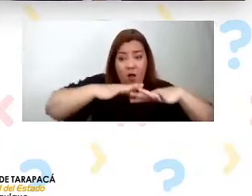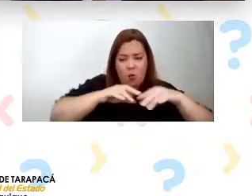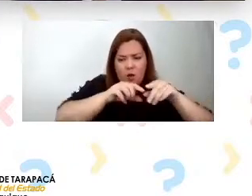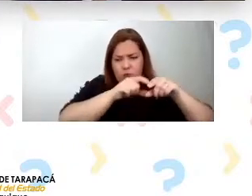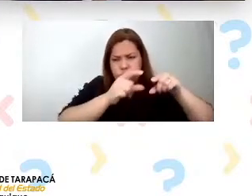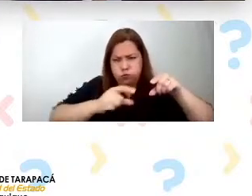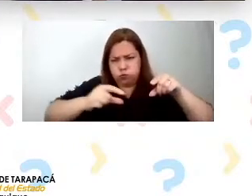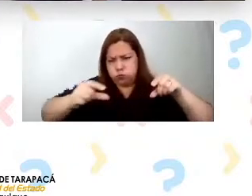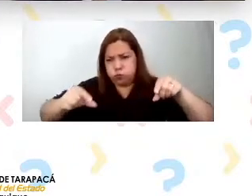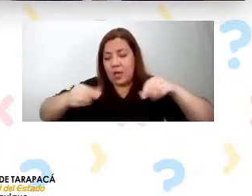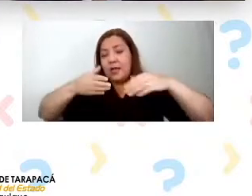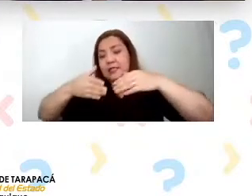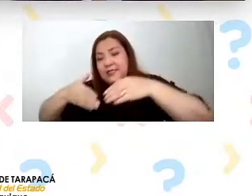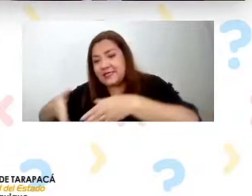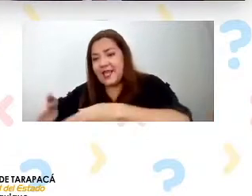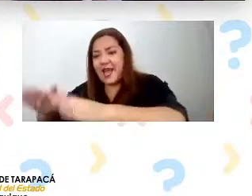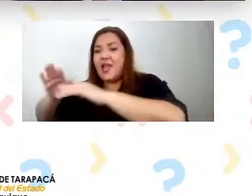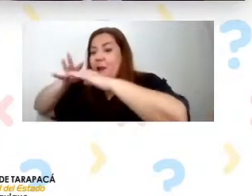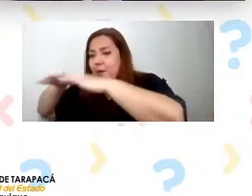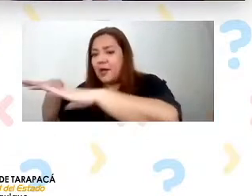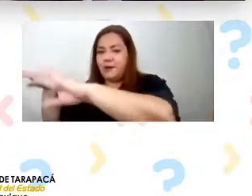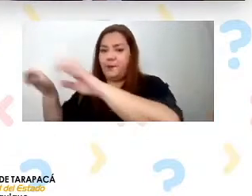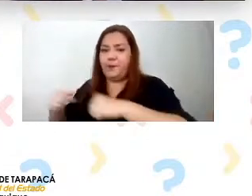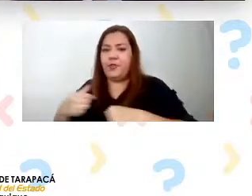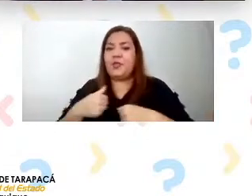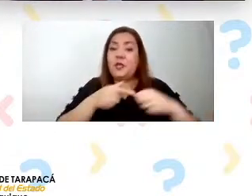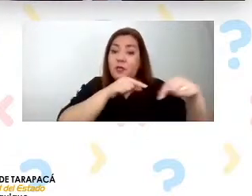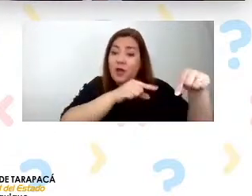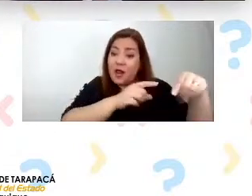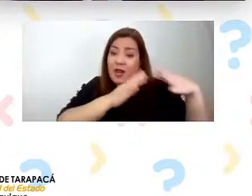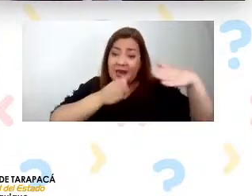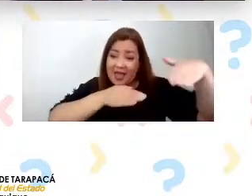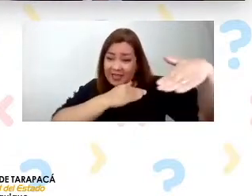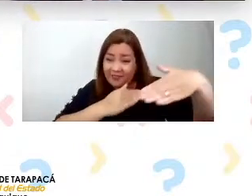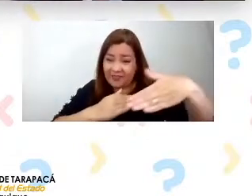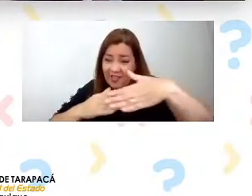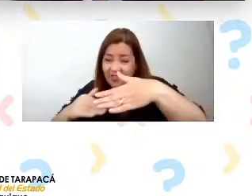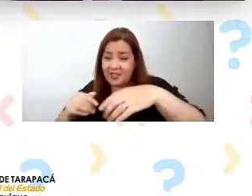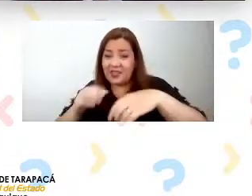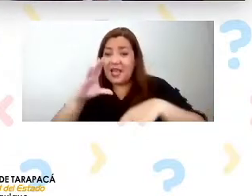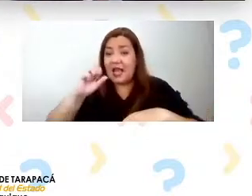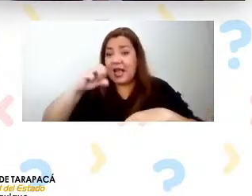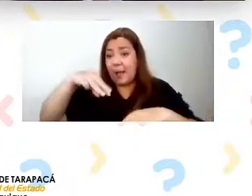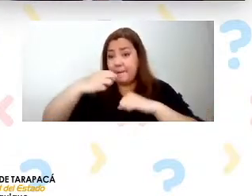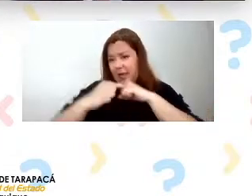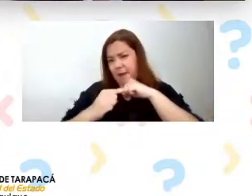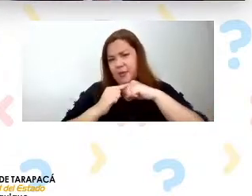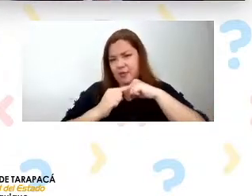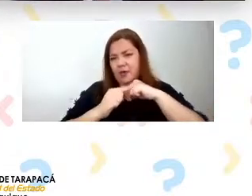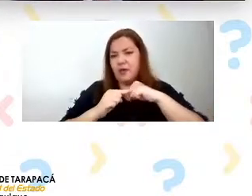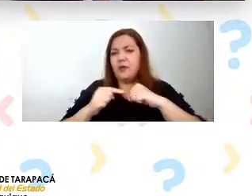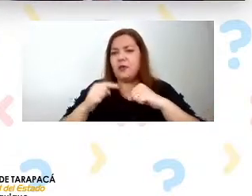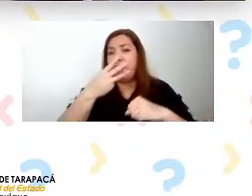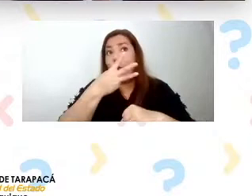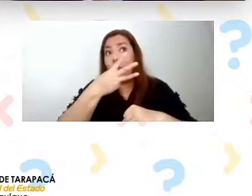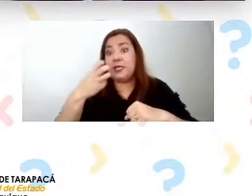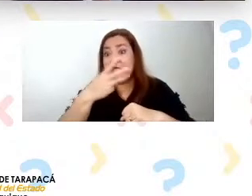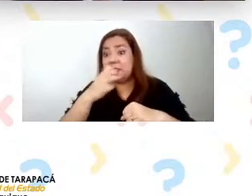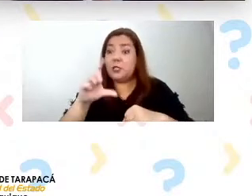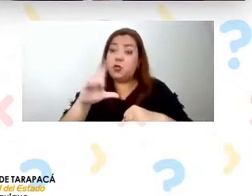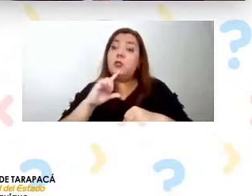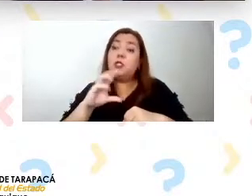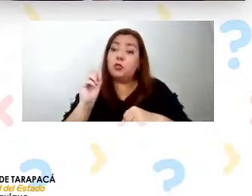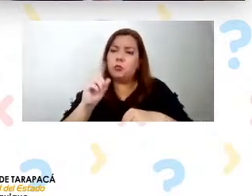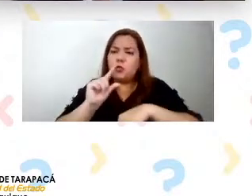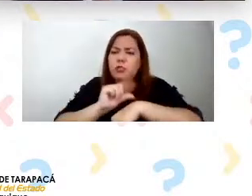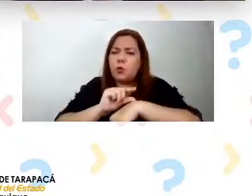Camiña, con un caudal aproximadamente de 300 litros por segundo. Recordamos que hay